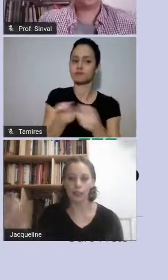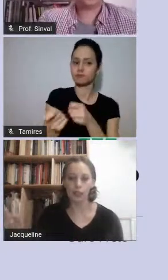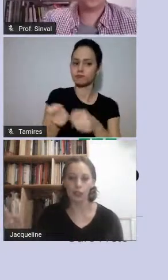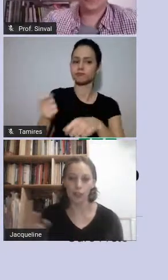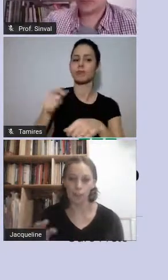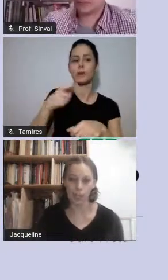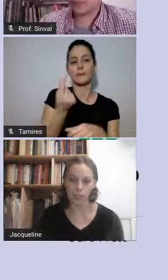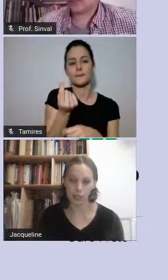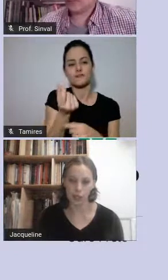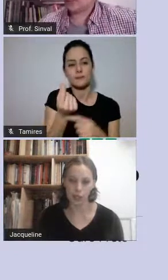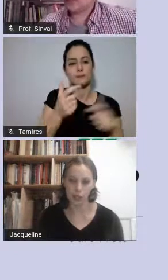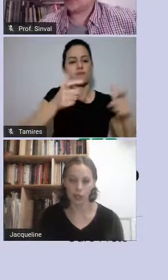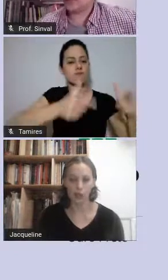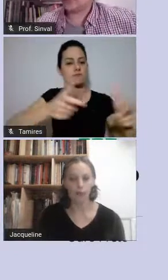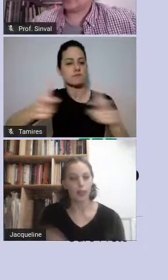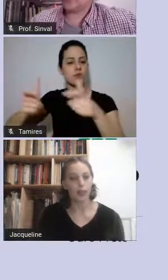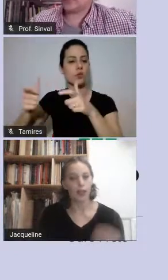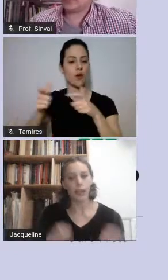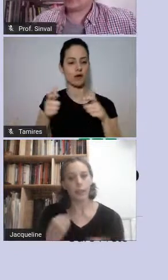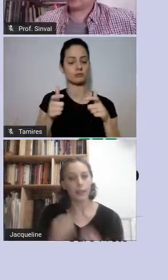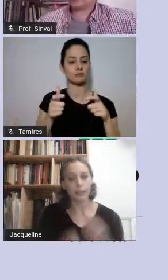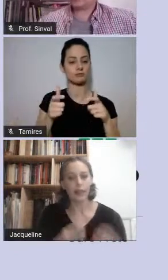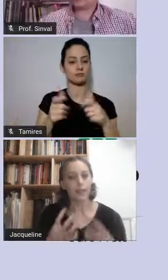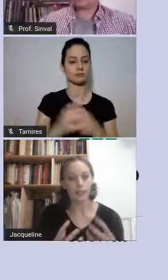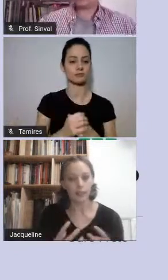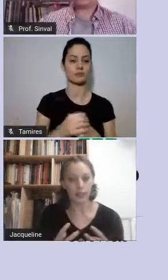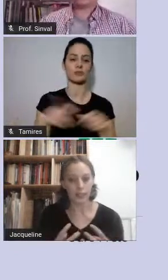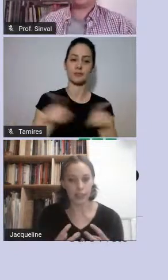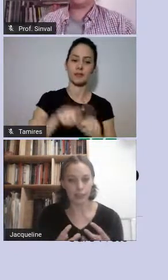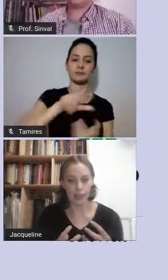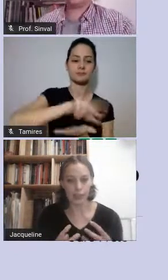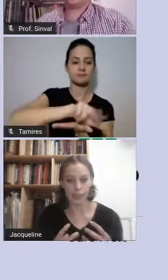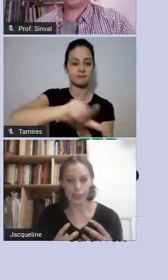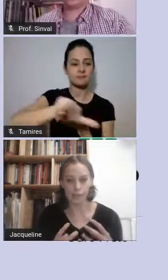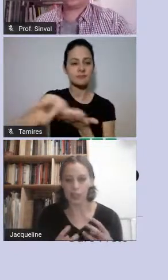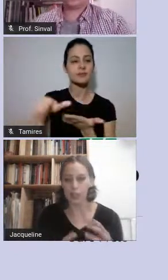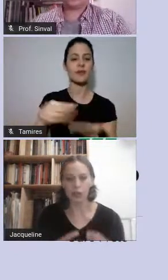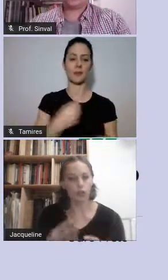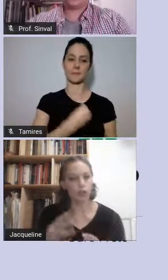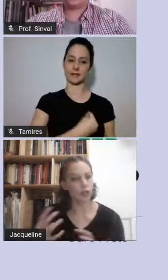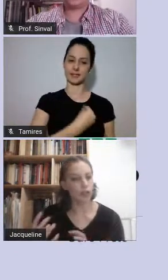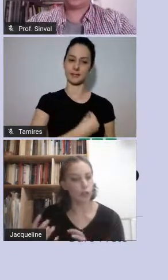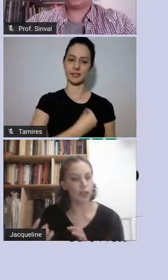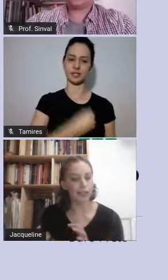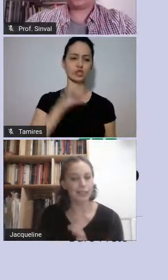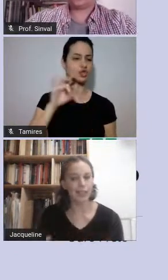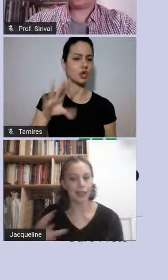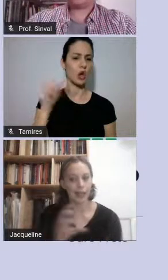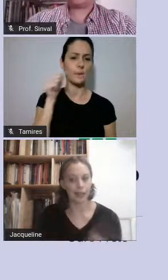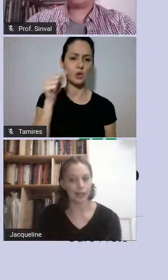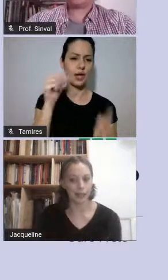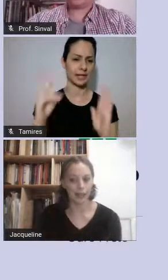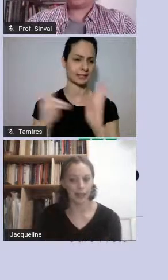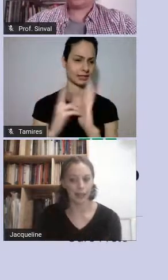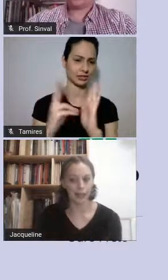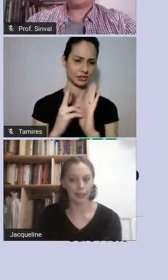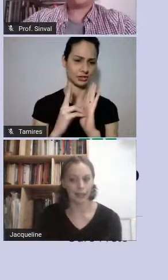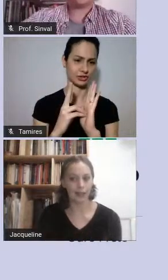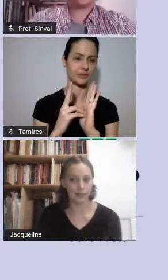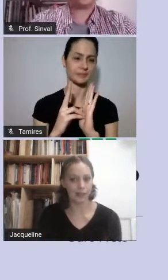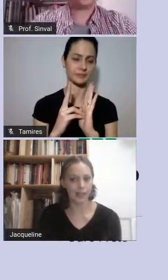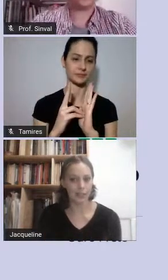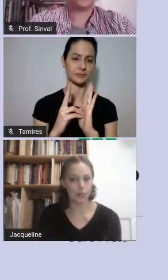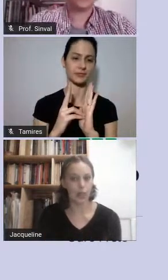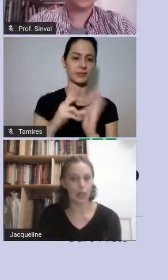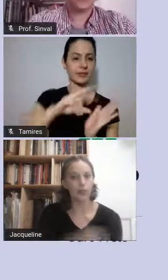ciertos espacios. Empieza a diversificarse también la participación. No son solo mujeres indias las que se